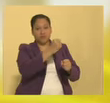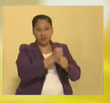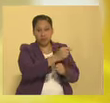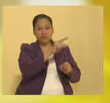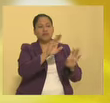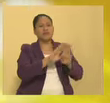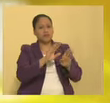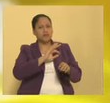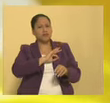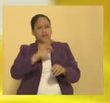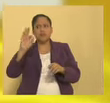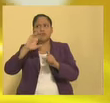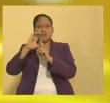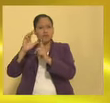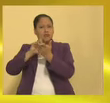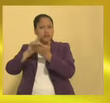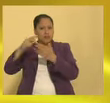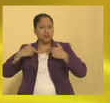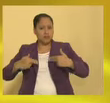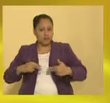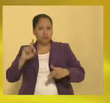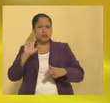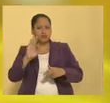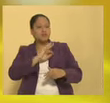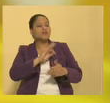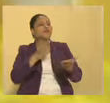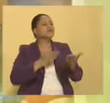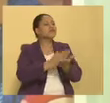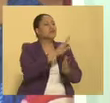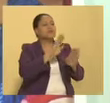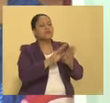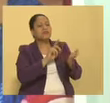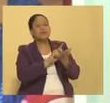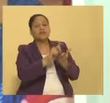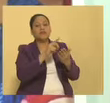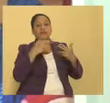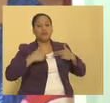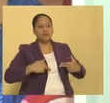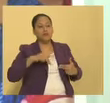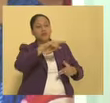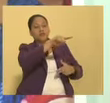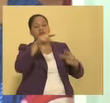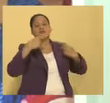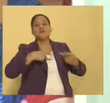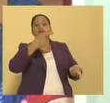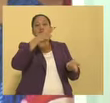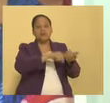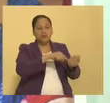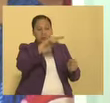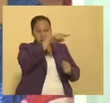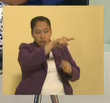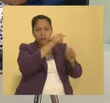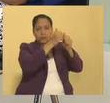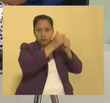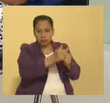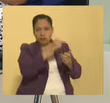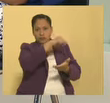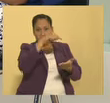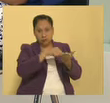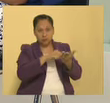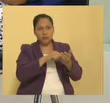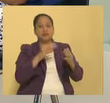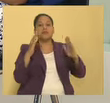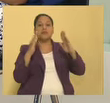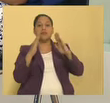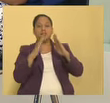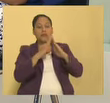a casas hogares para en estricta vigilancia de los derechos humanos de toda la gente que está en estos lugares.